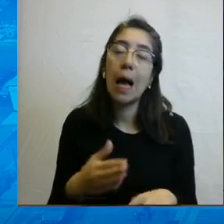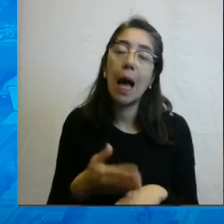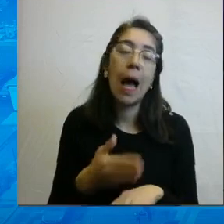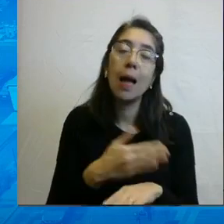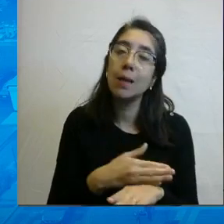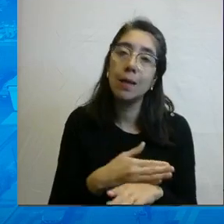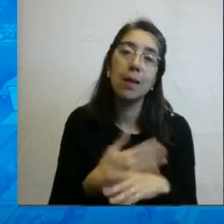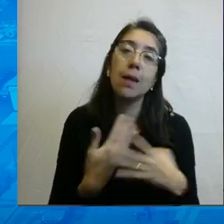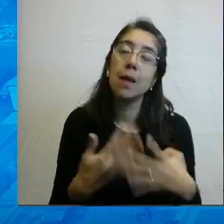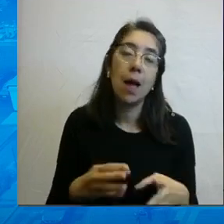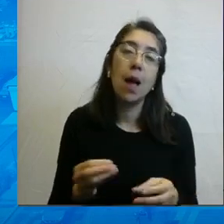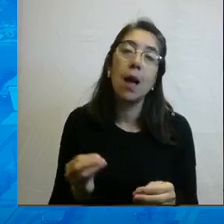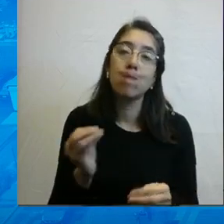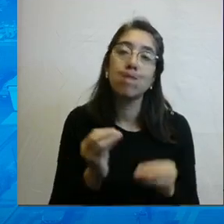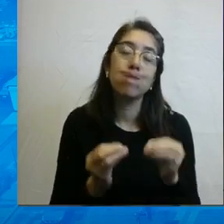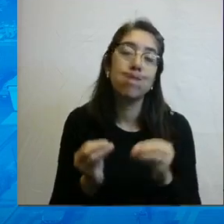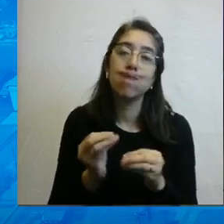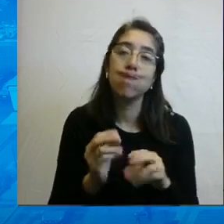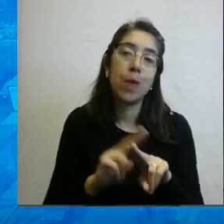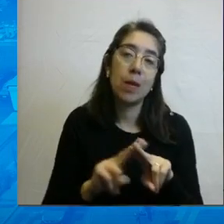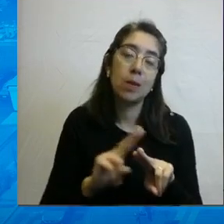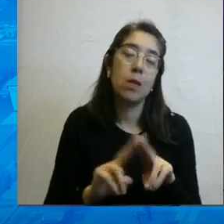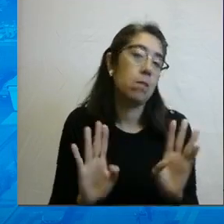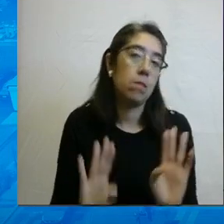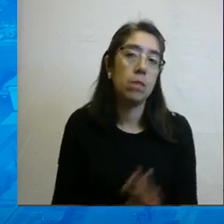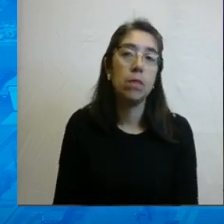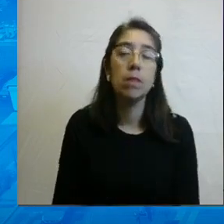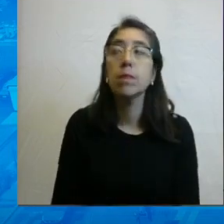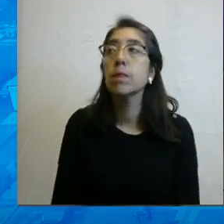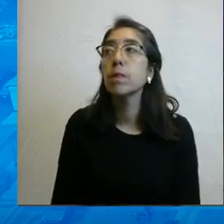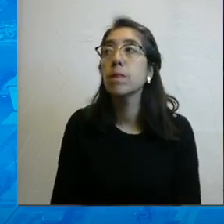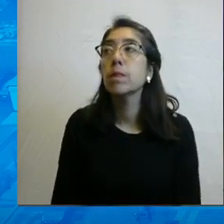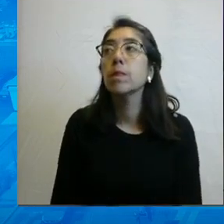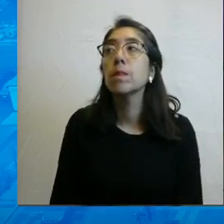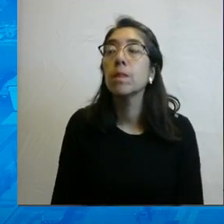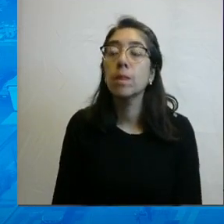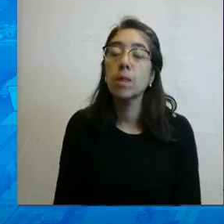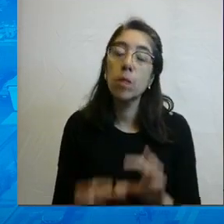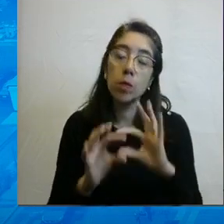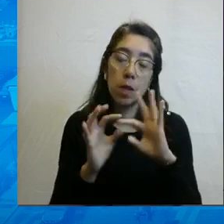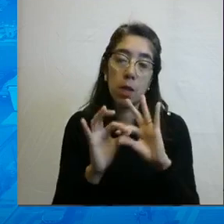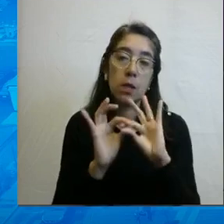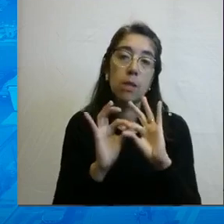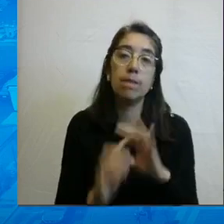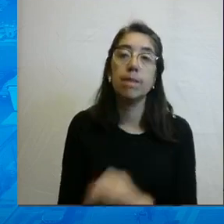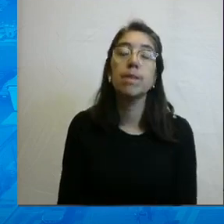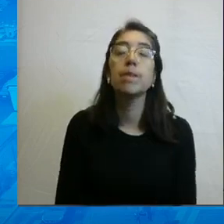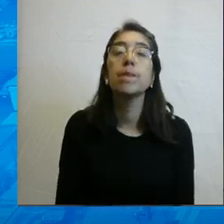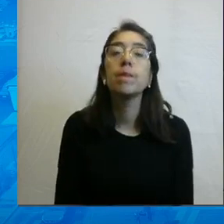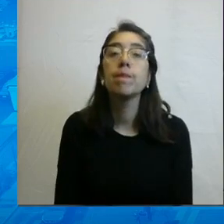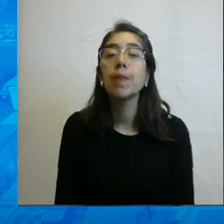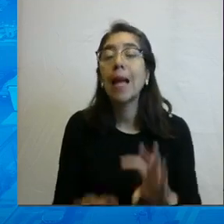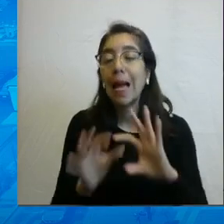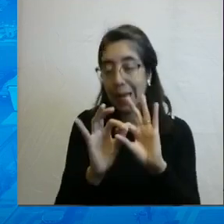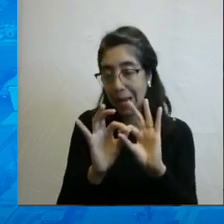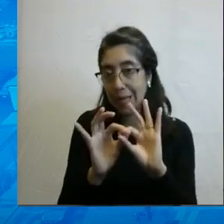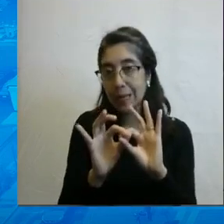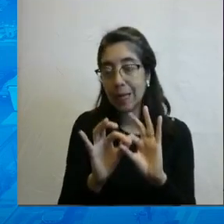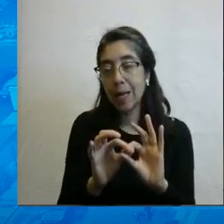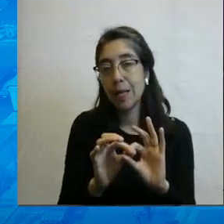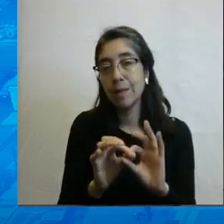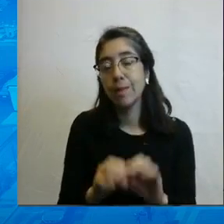menos usted plantea. Esperamos que sea así. Muchas gracias. Bien. Gracias a usted, don Mario, por